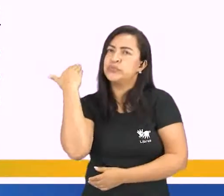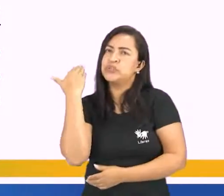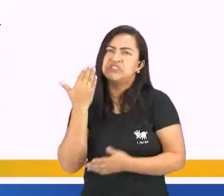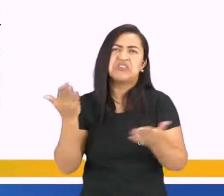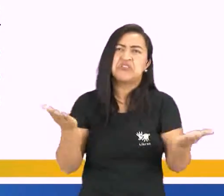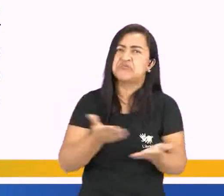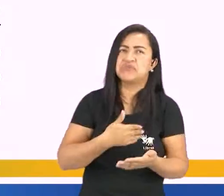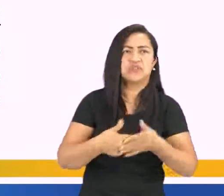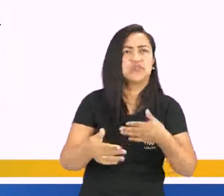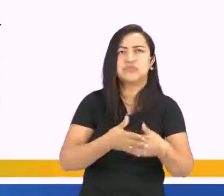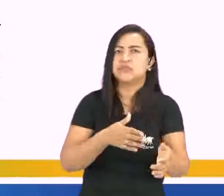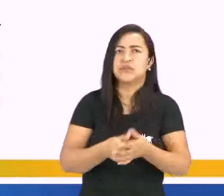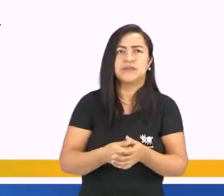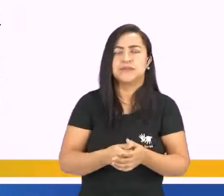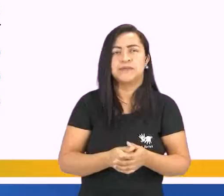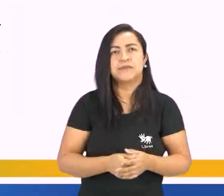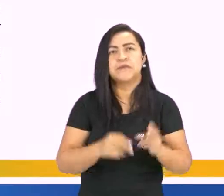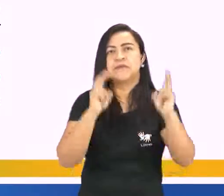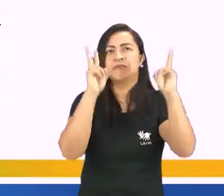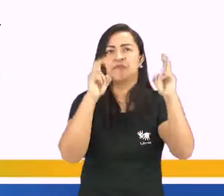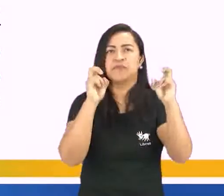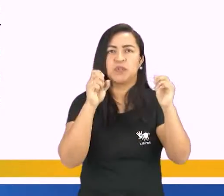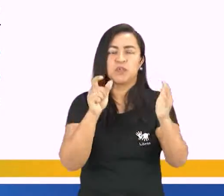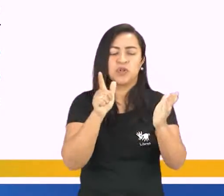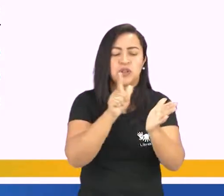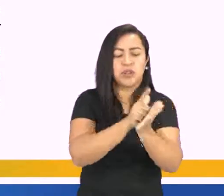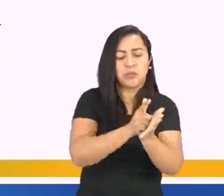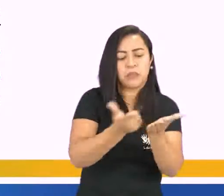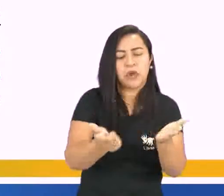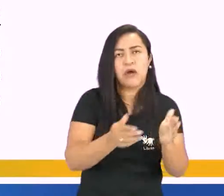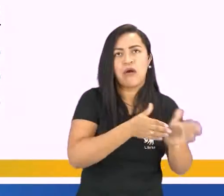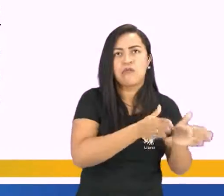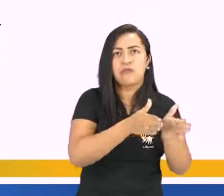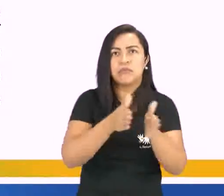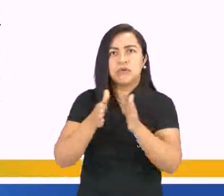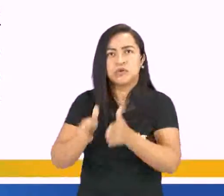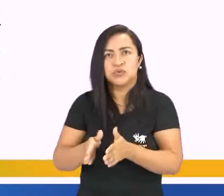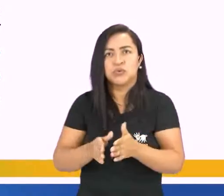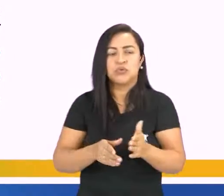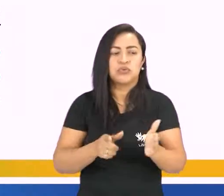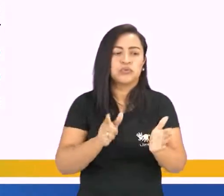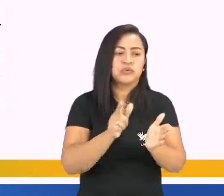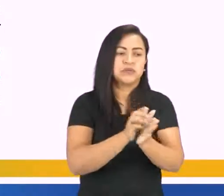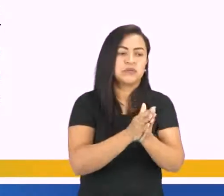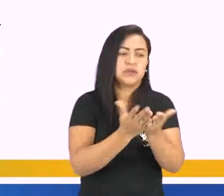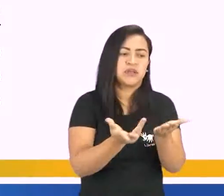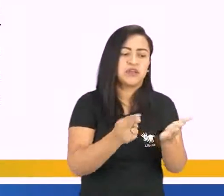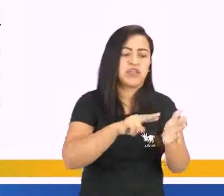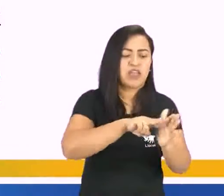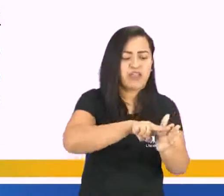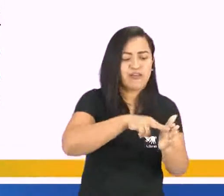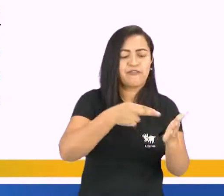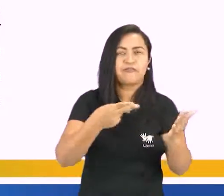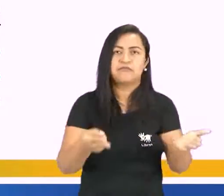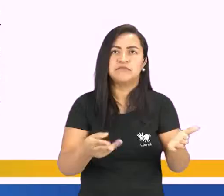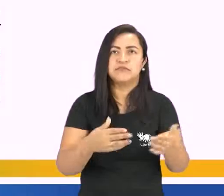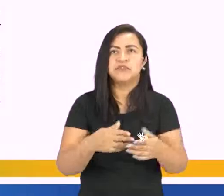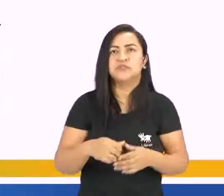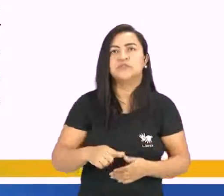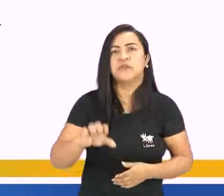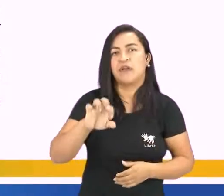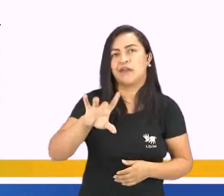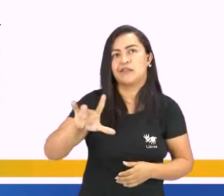o tema percebido em periódicos, enciclopédias, revistas, etc. La